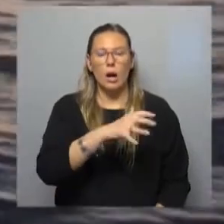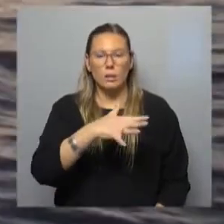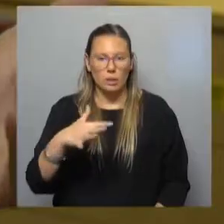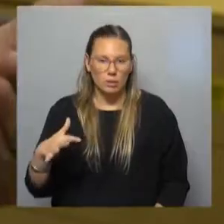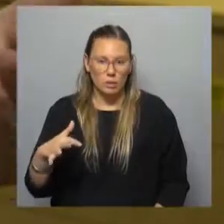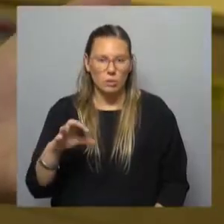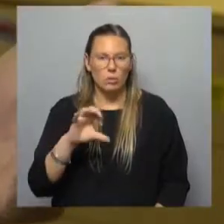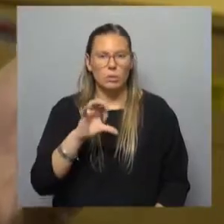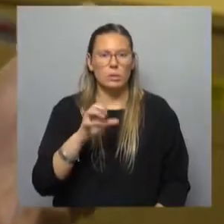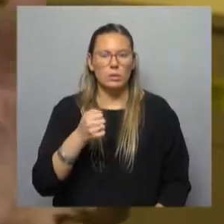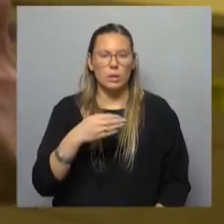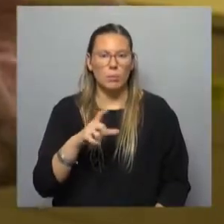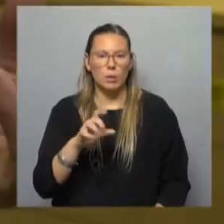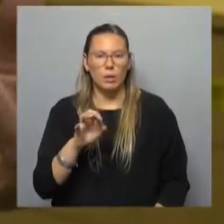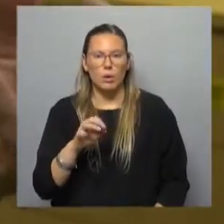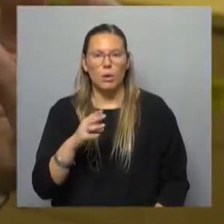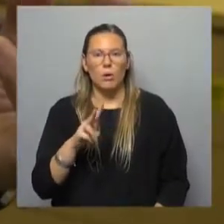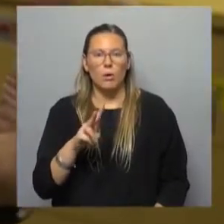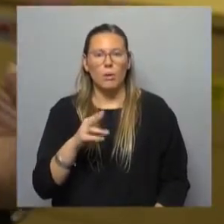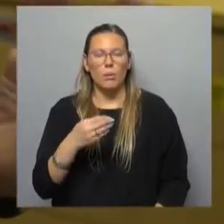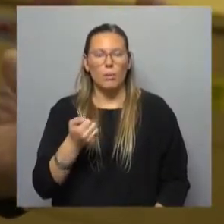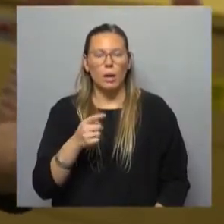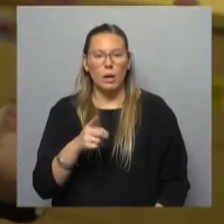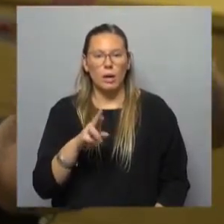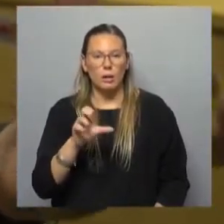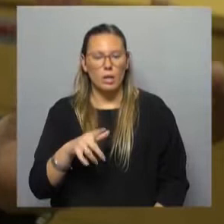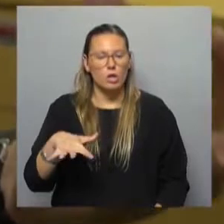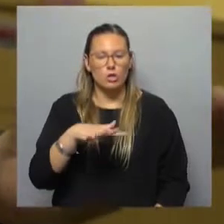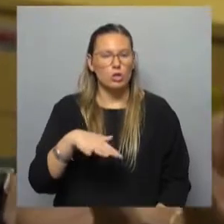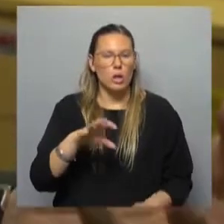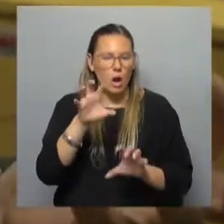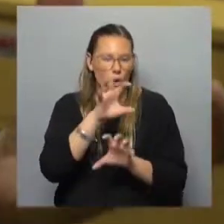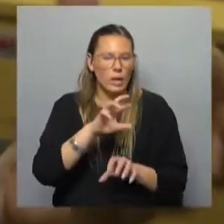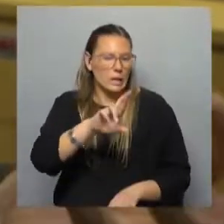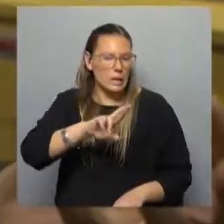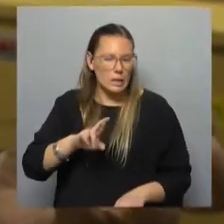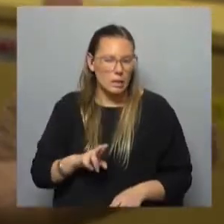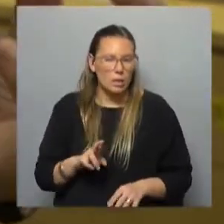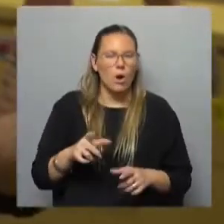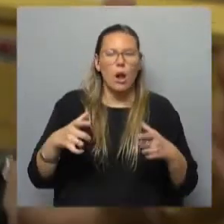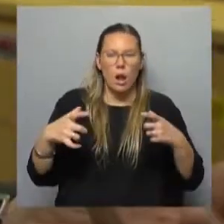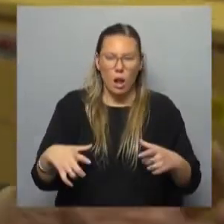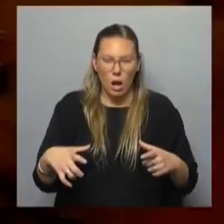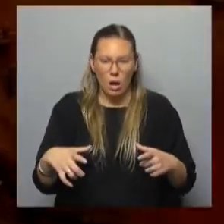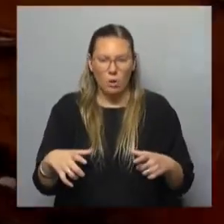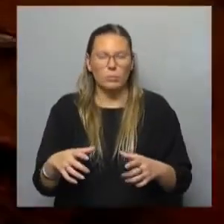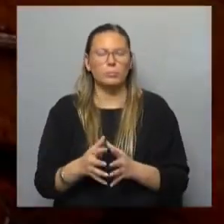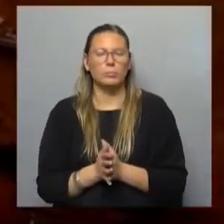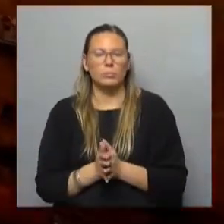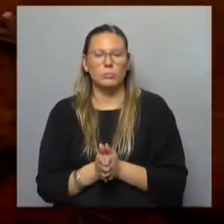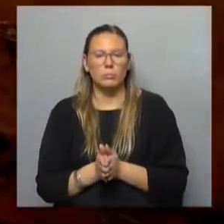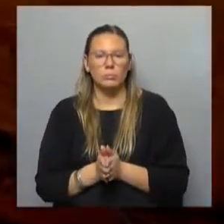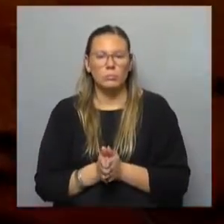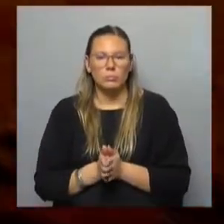sábalo, bagres en zonas continentales, es decir, en ríos, lagos, arroyos.